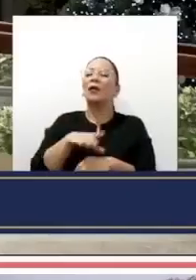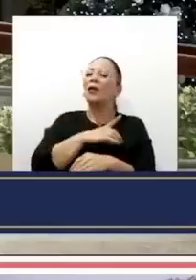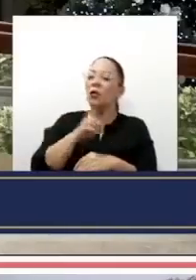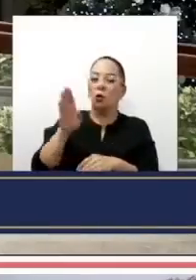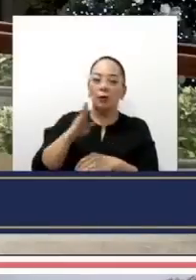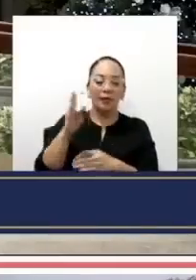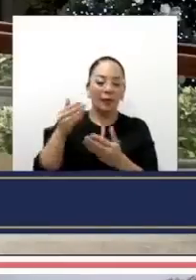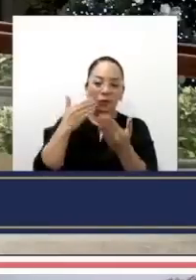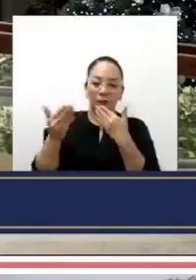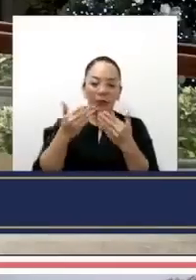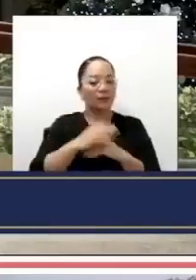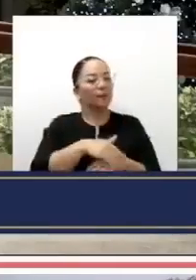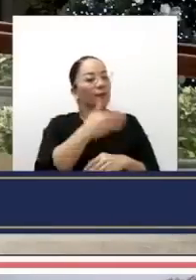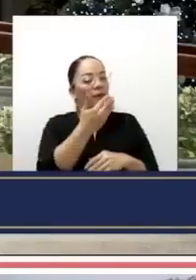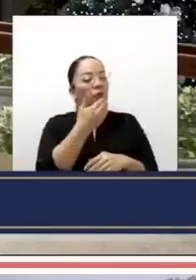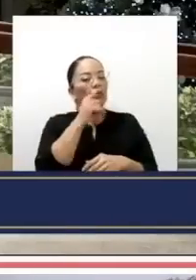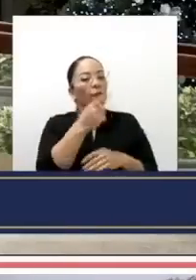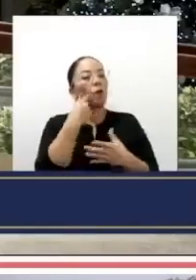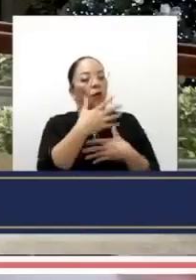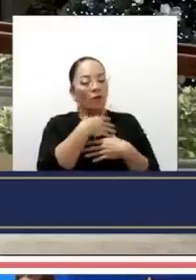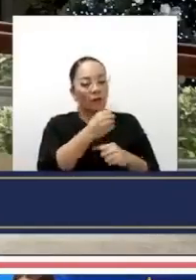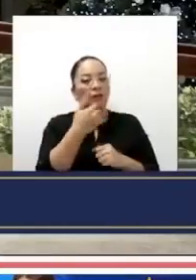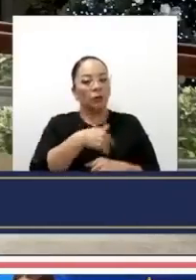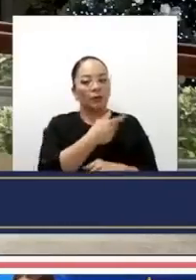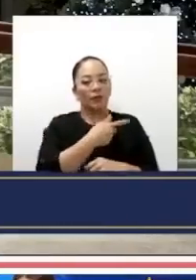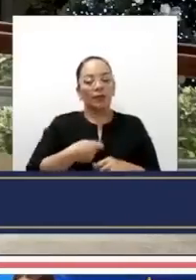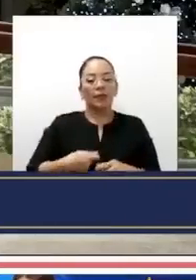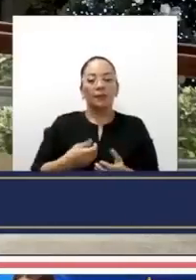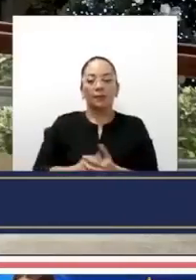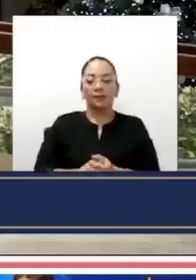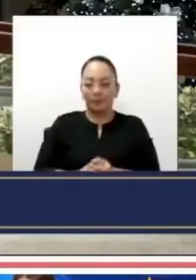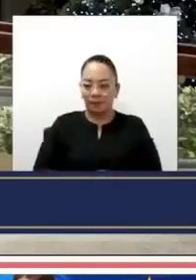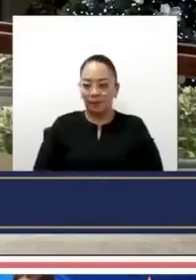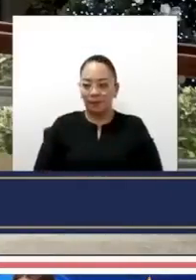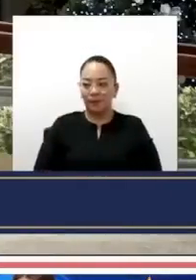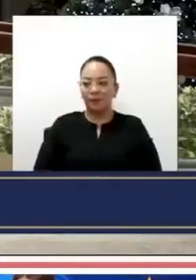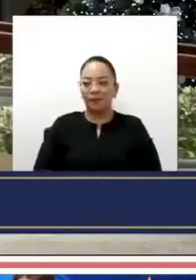muchísimas gracias. Gracias a usted por la confianza, señor presidente. Antes